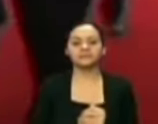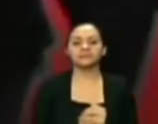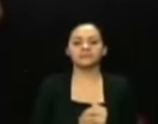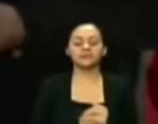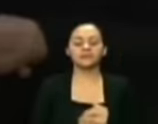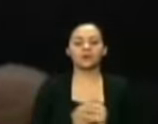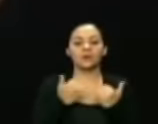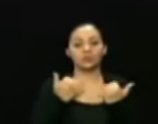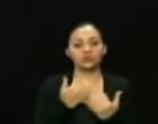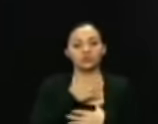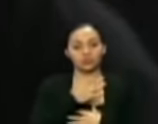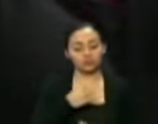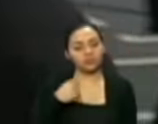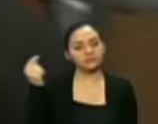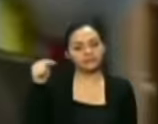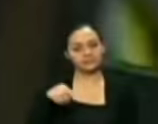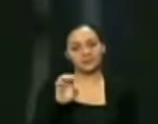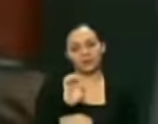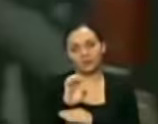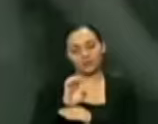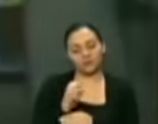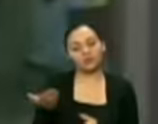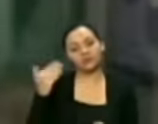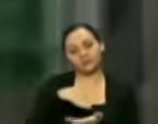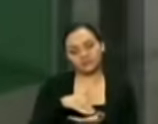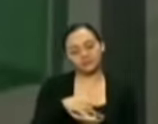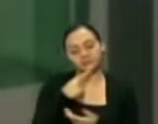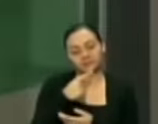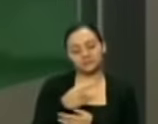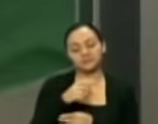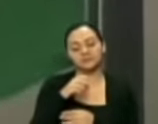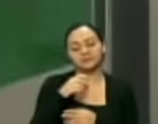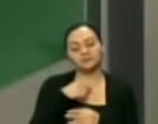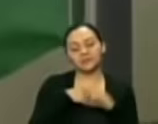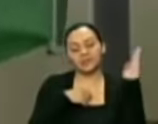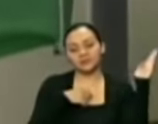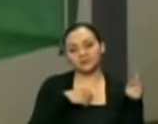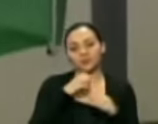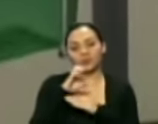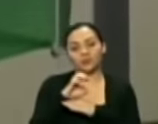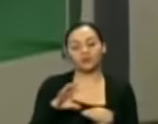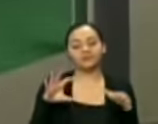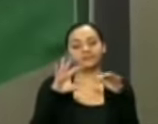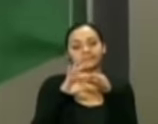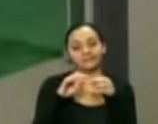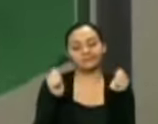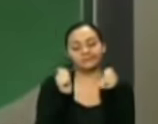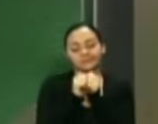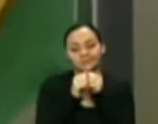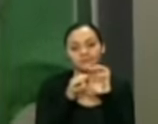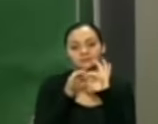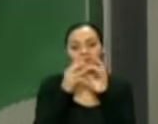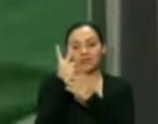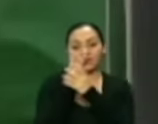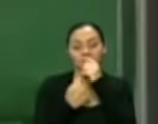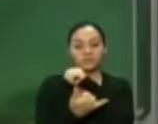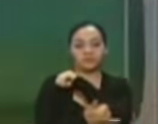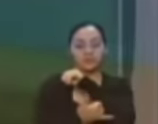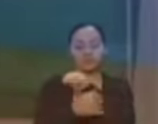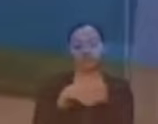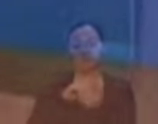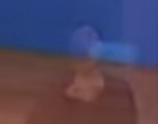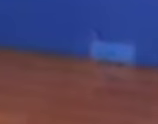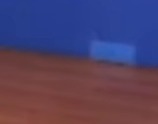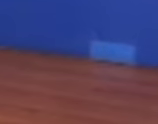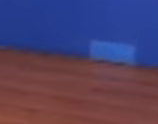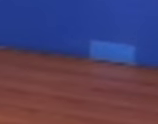comillas: "Es un gran placer para mí estar acá en Ecuador. Brasil y Ecuador tienen una relación muy estrecha, muy